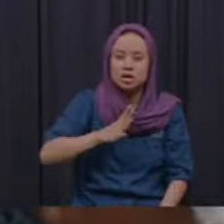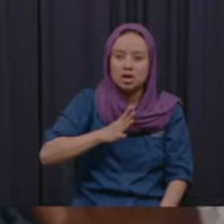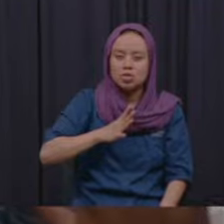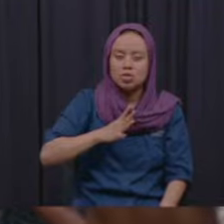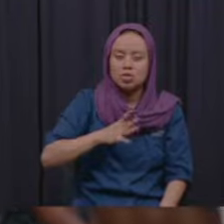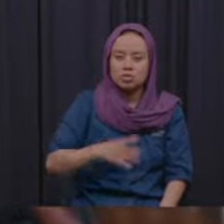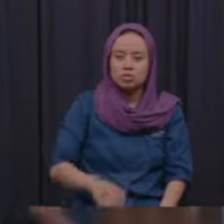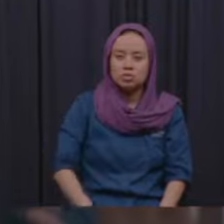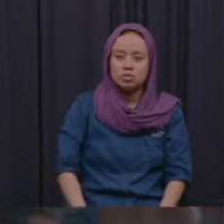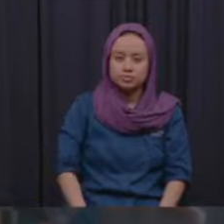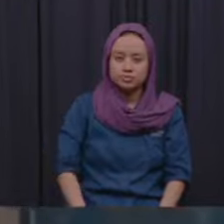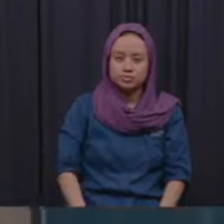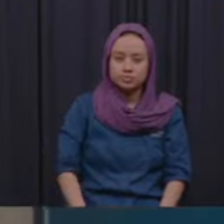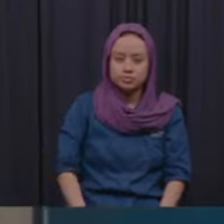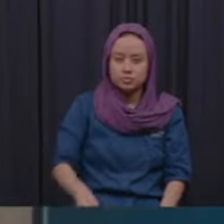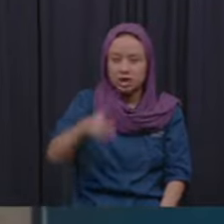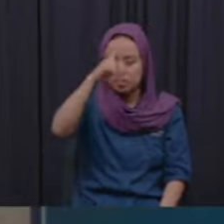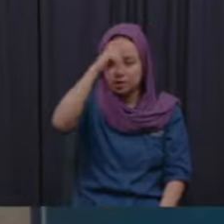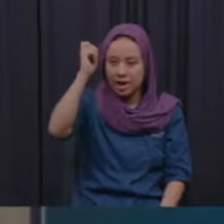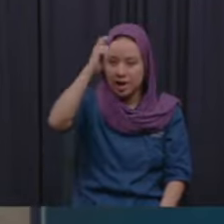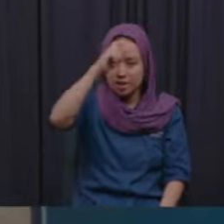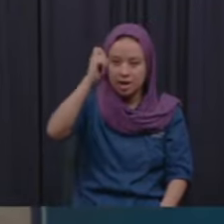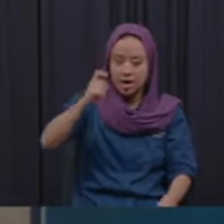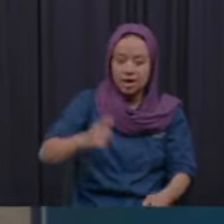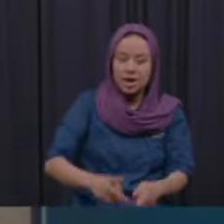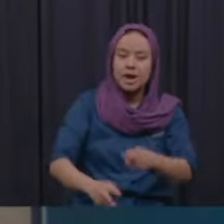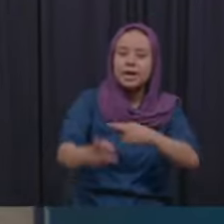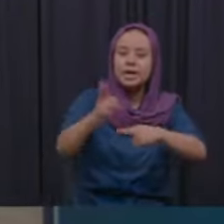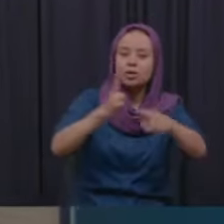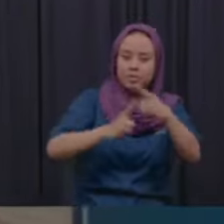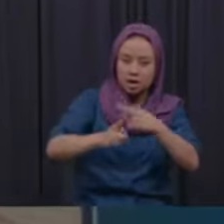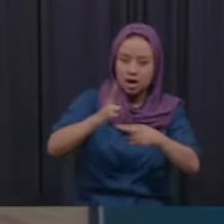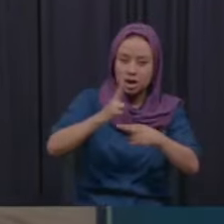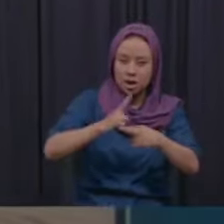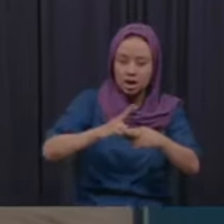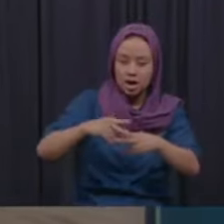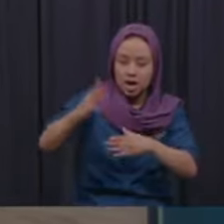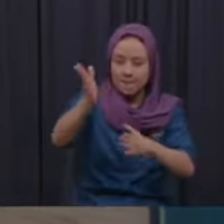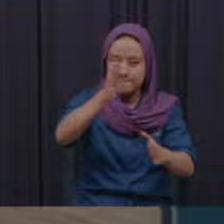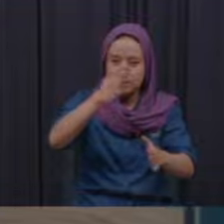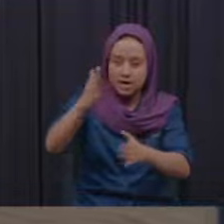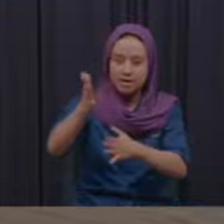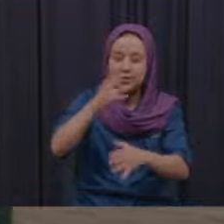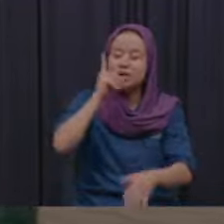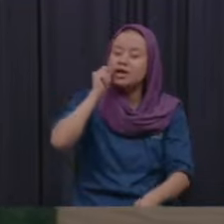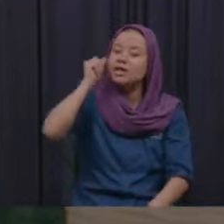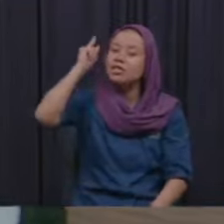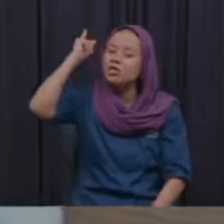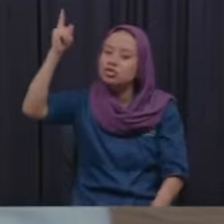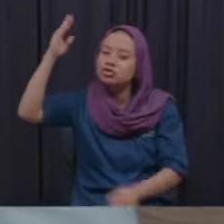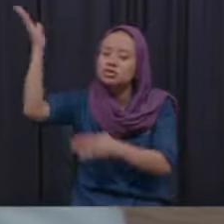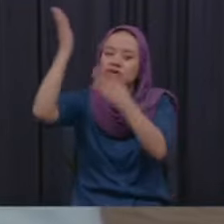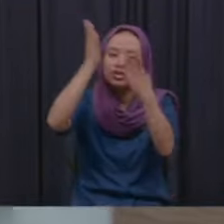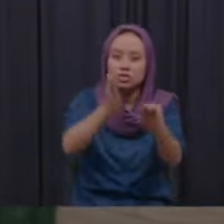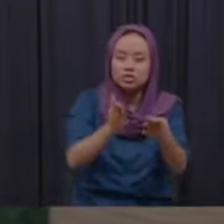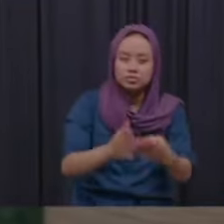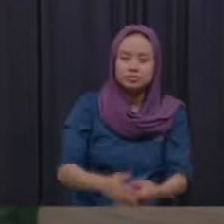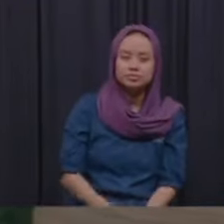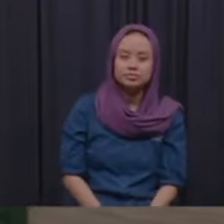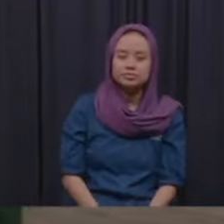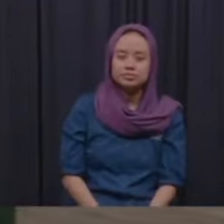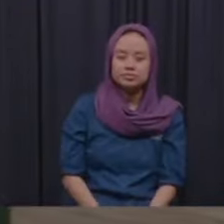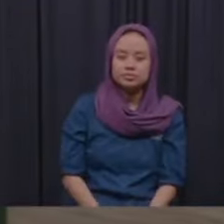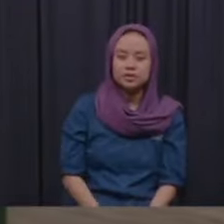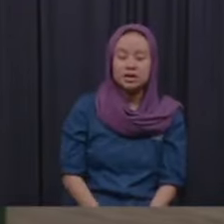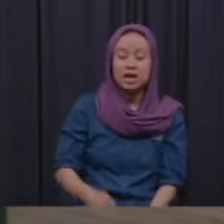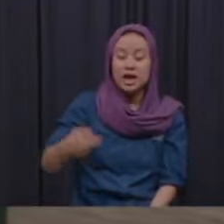misión especial: recuperar el ambiente que el Señor les entregó. Así que vamos